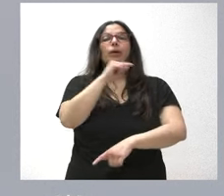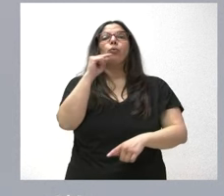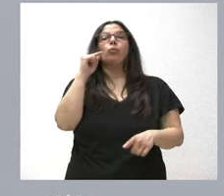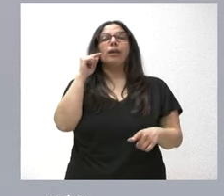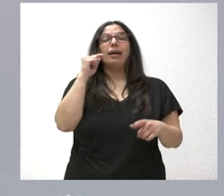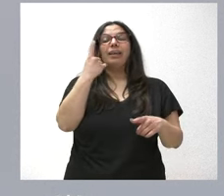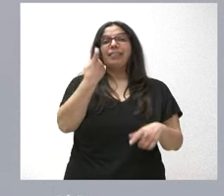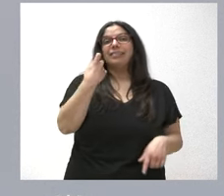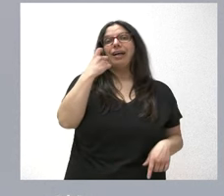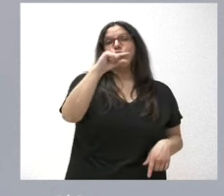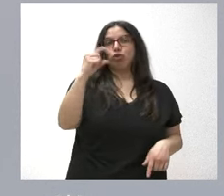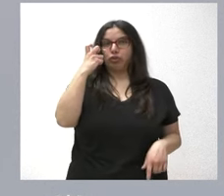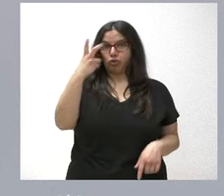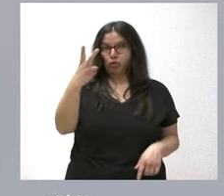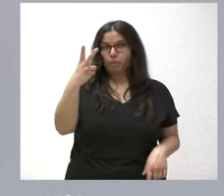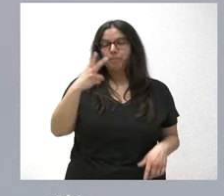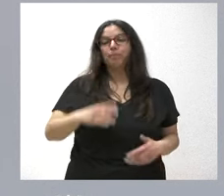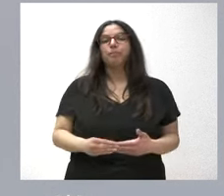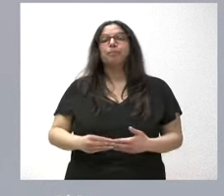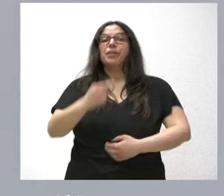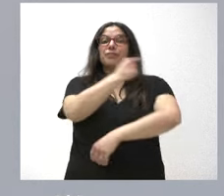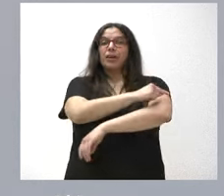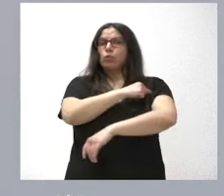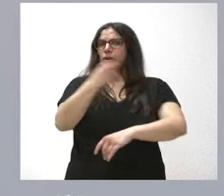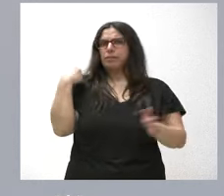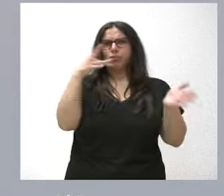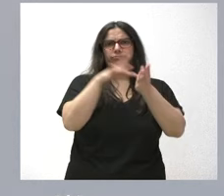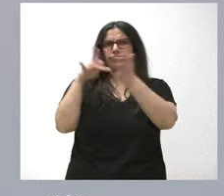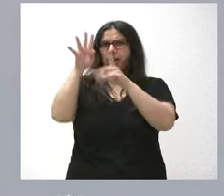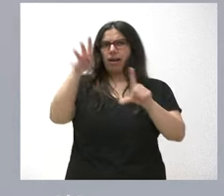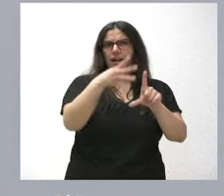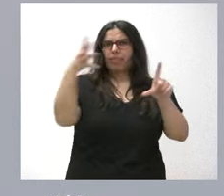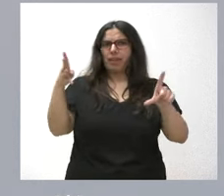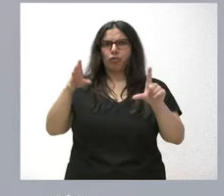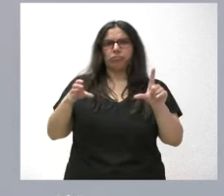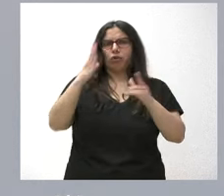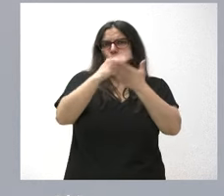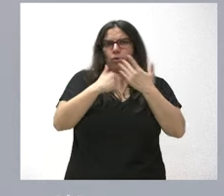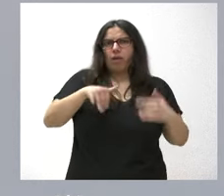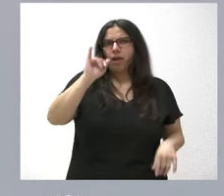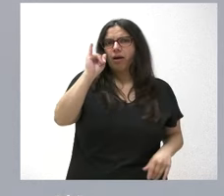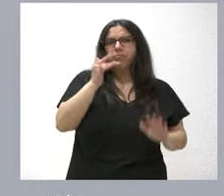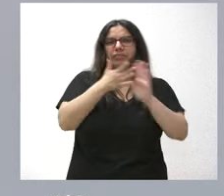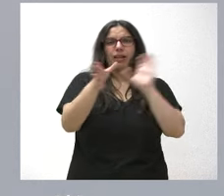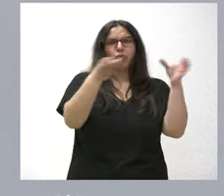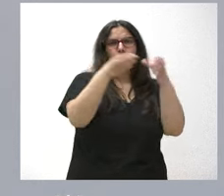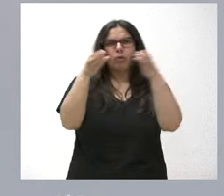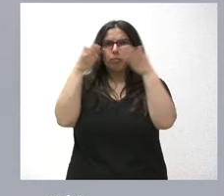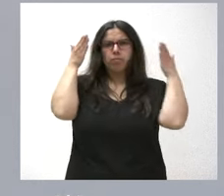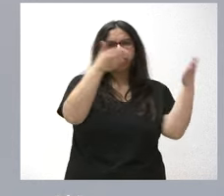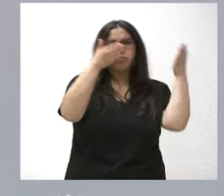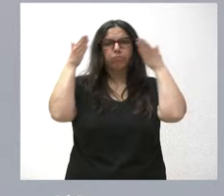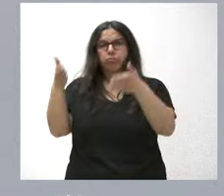de 2 dosis. La vacunación forma parte del calendario de la comunidad, habiéndose establecido como grupos diana las personas que cumplen este